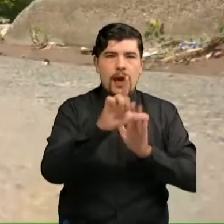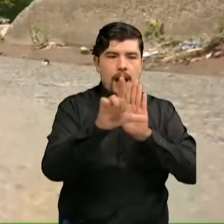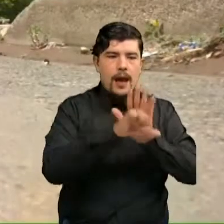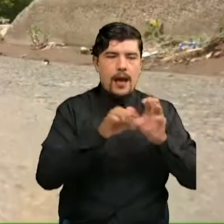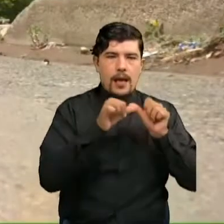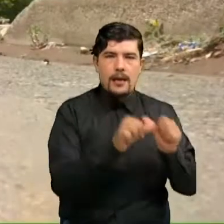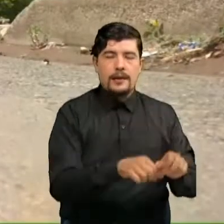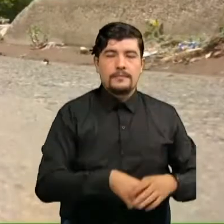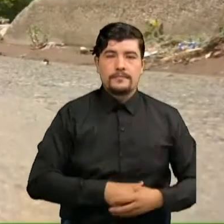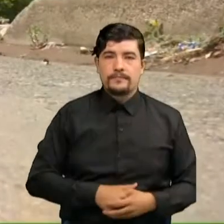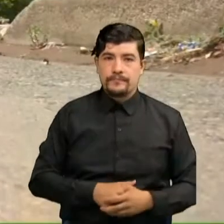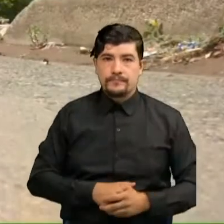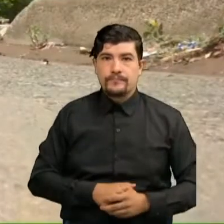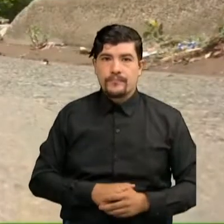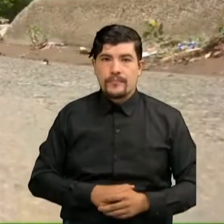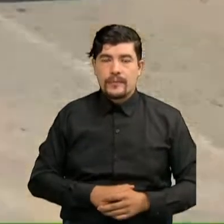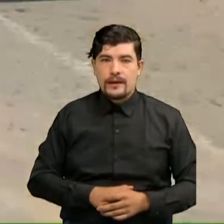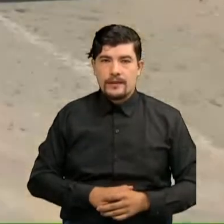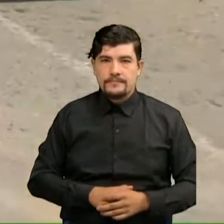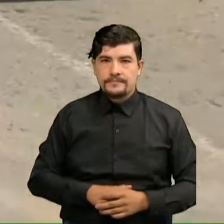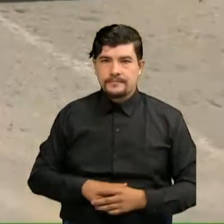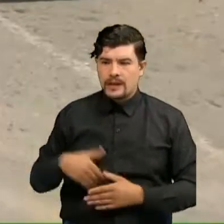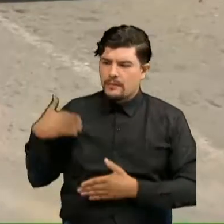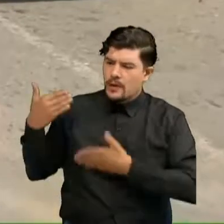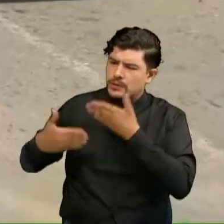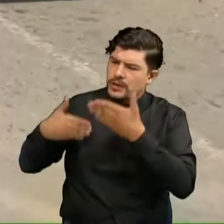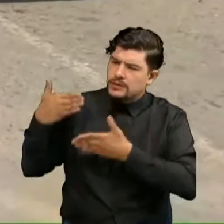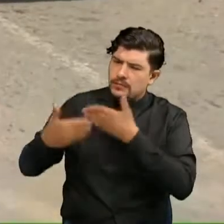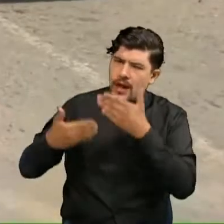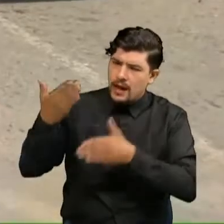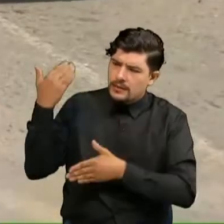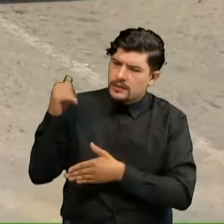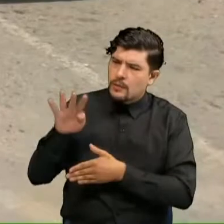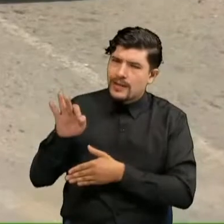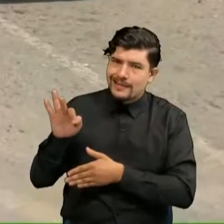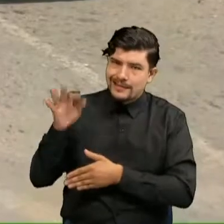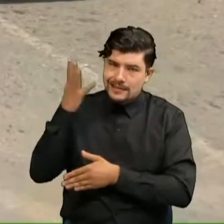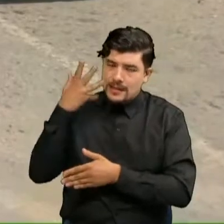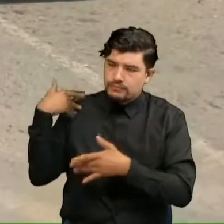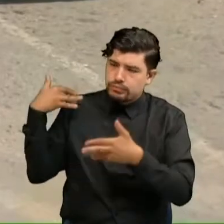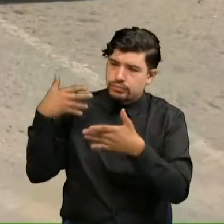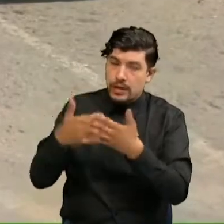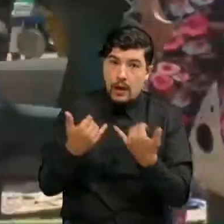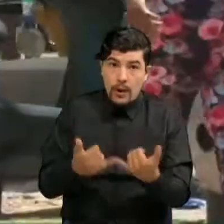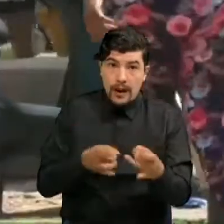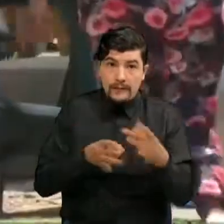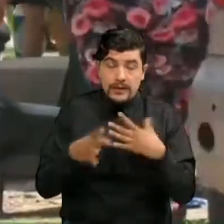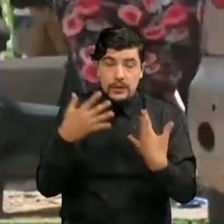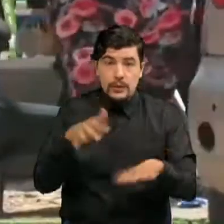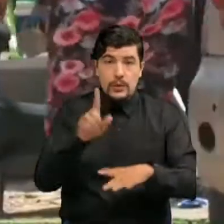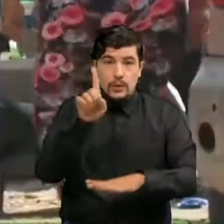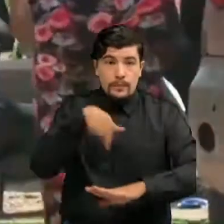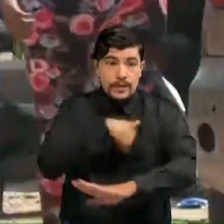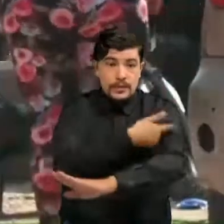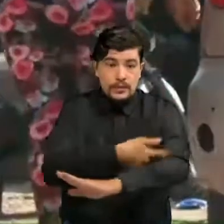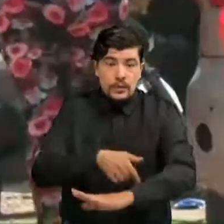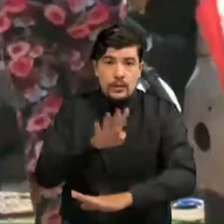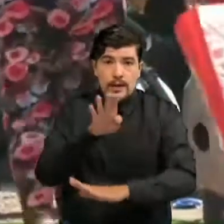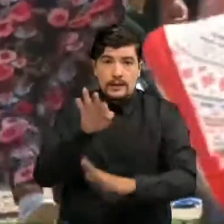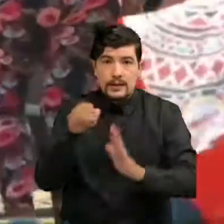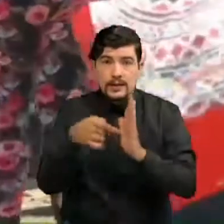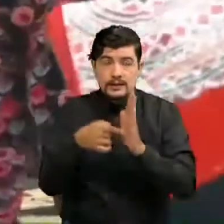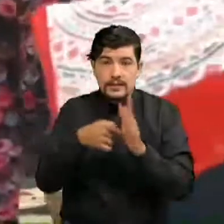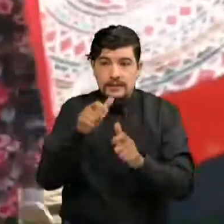cumplen 43 días desde que se inició este proceso y a la fecha más de un millón 98 mil venezolanos han logrado obtener usuario y